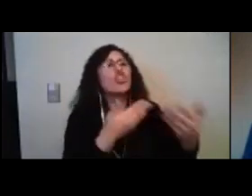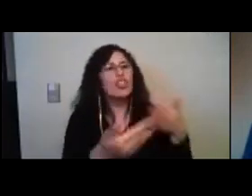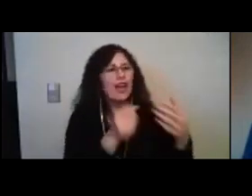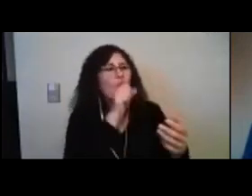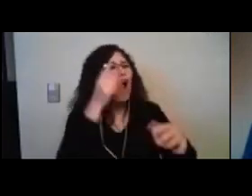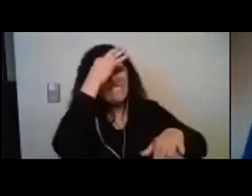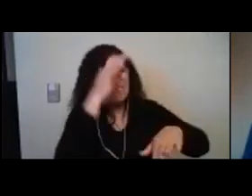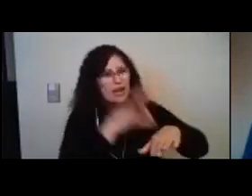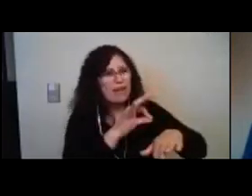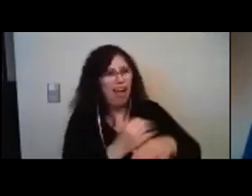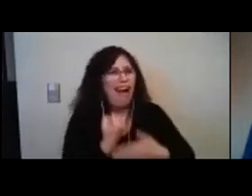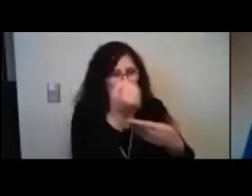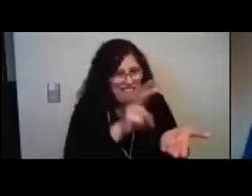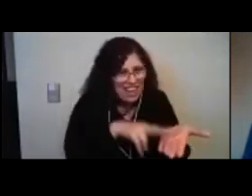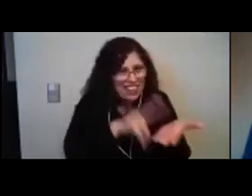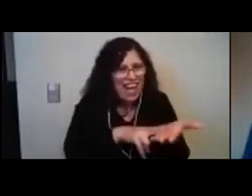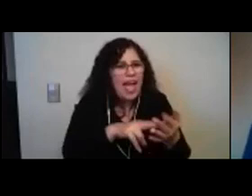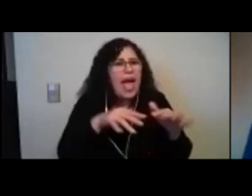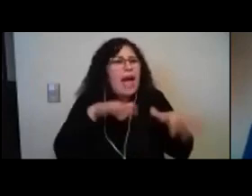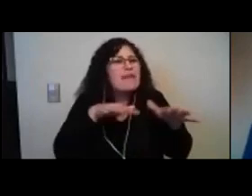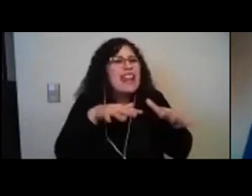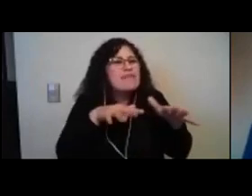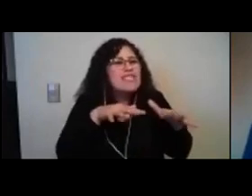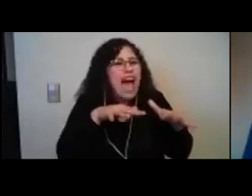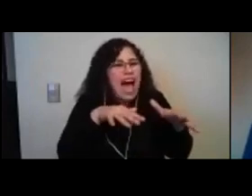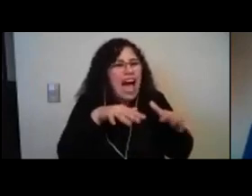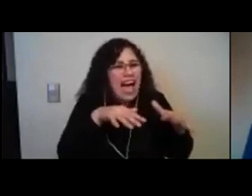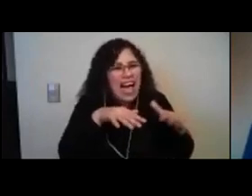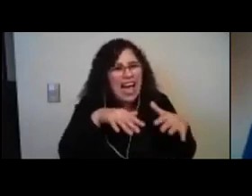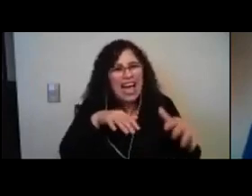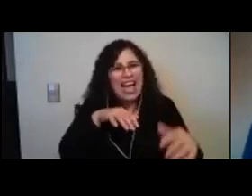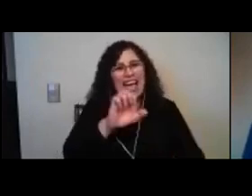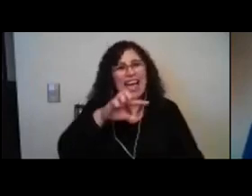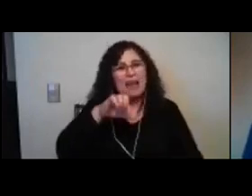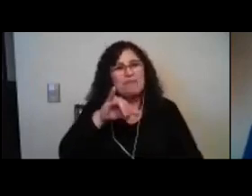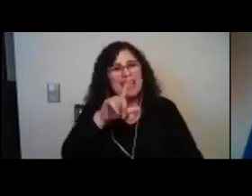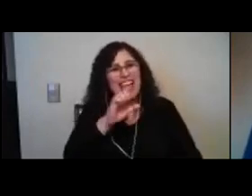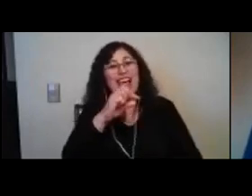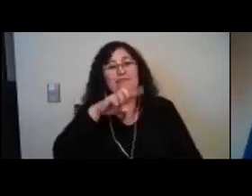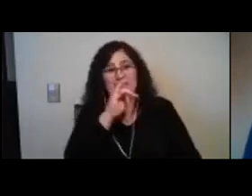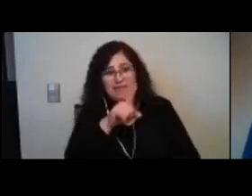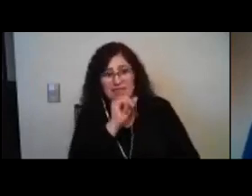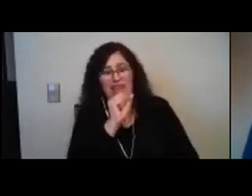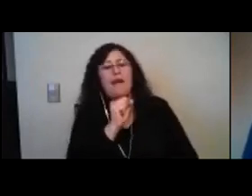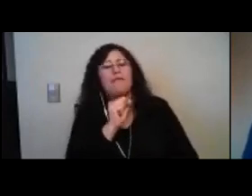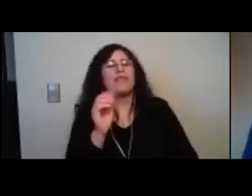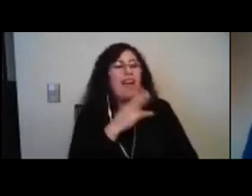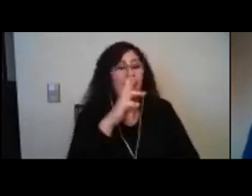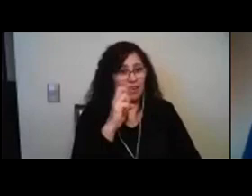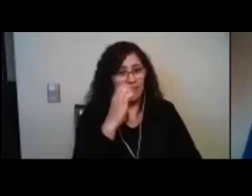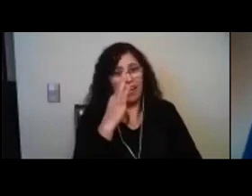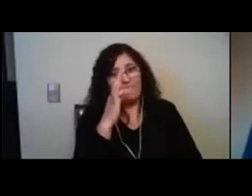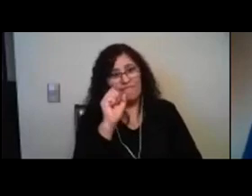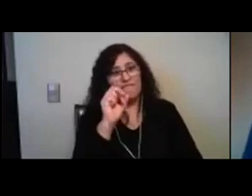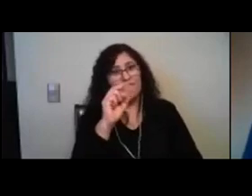refractaria, ya, y es por eso que hay algunos fármacos disponibles para la venta, epilepsia refractaria, en algún